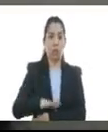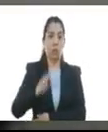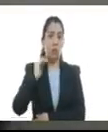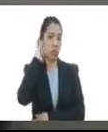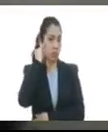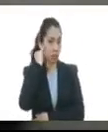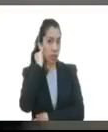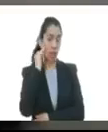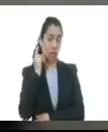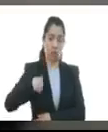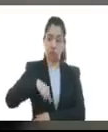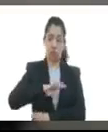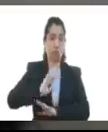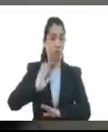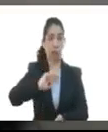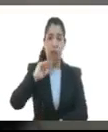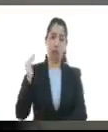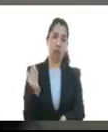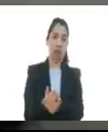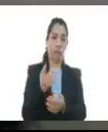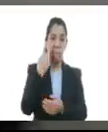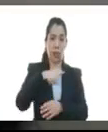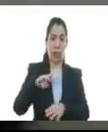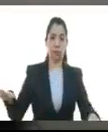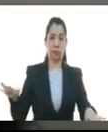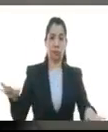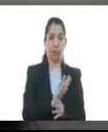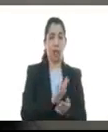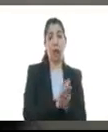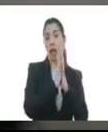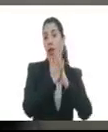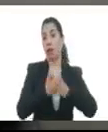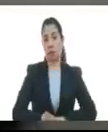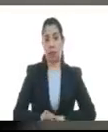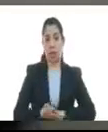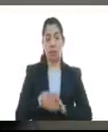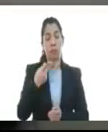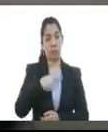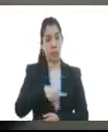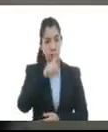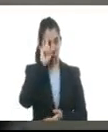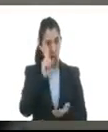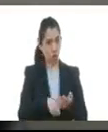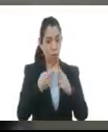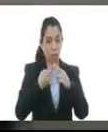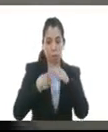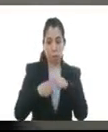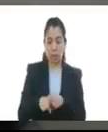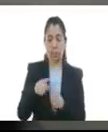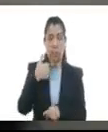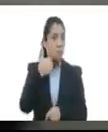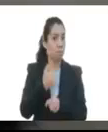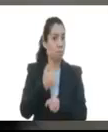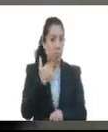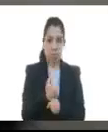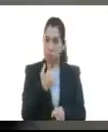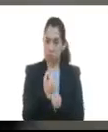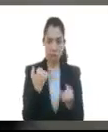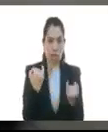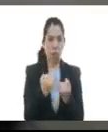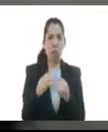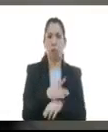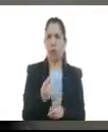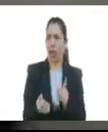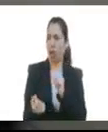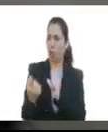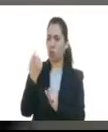de cambiar eso, ¿no? Pero empieza desde la primaria, coincido con eso, o sea, hay niños que les prohíben hablar o